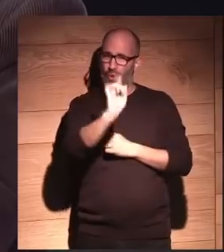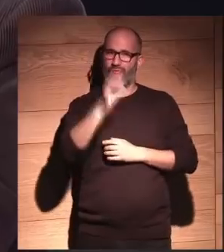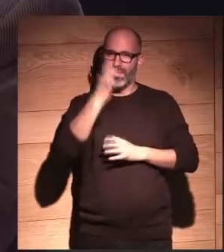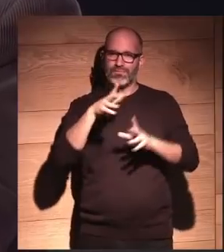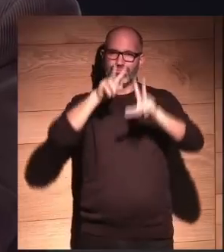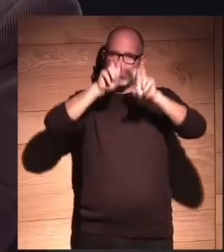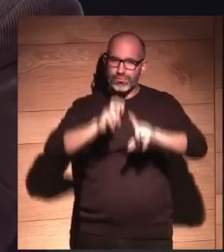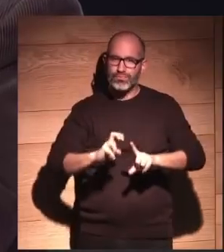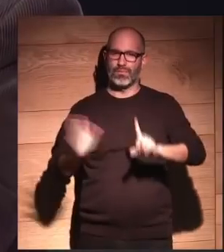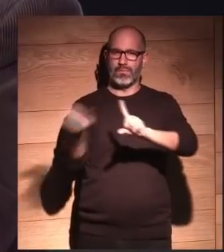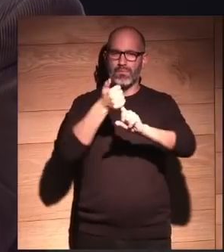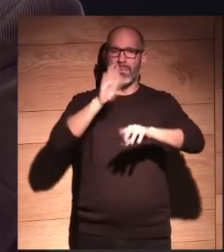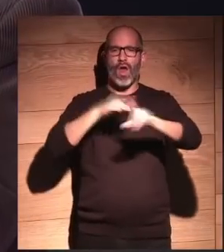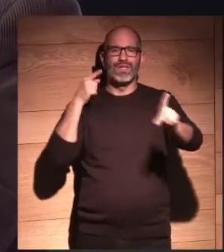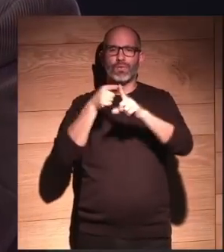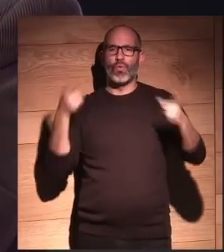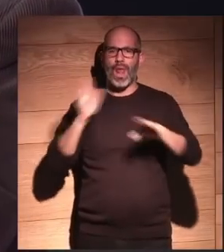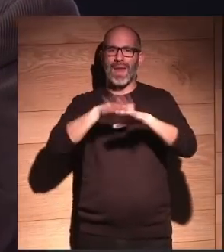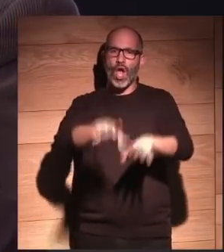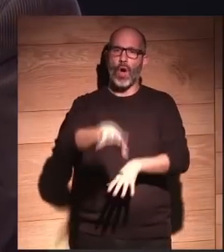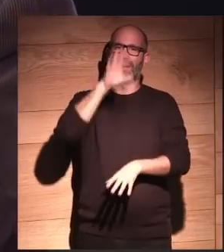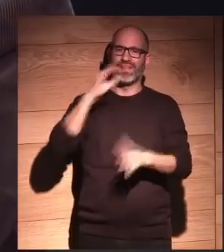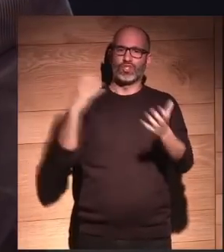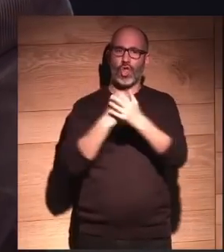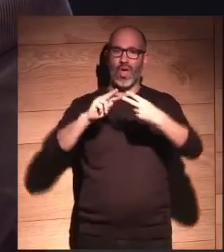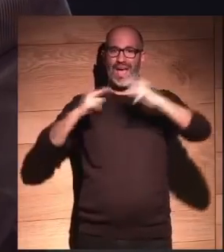intentar comprender los genes